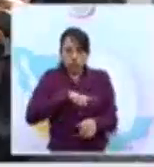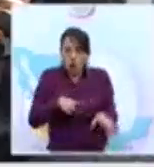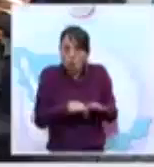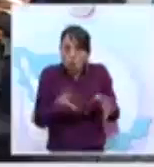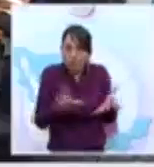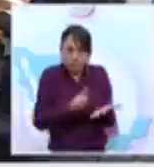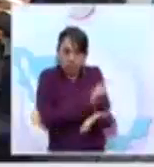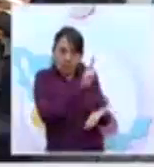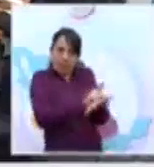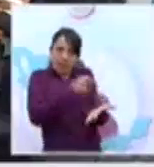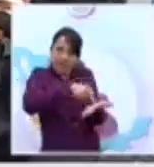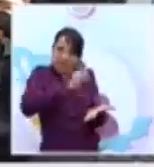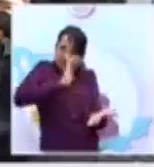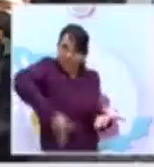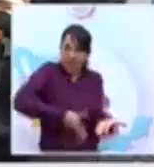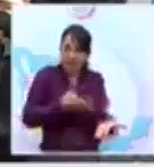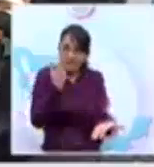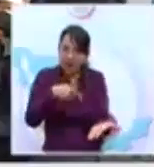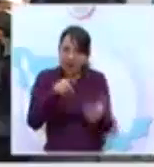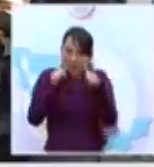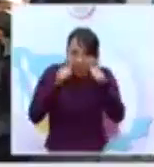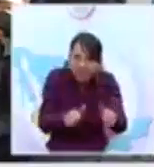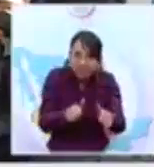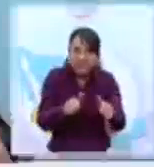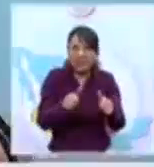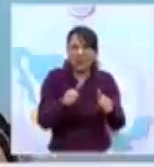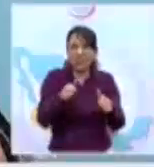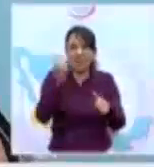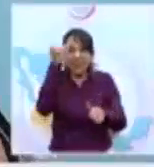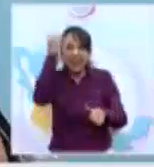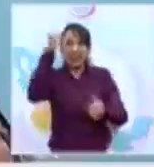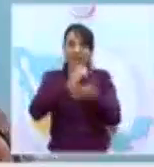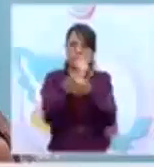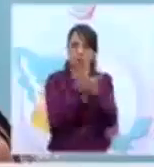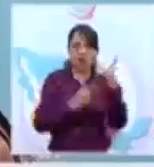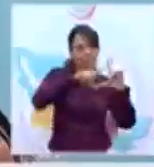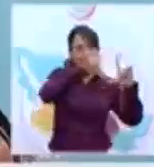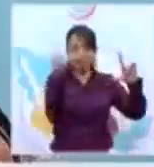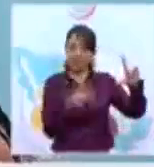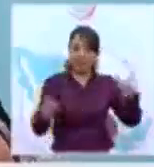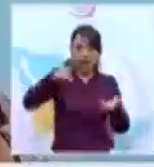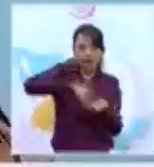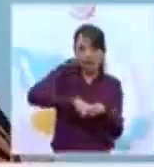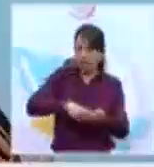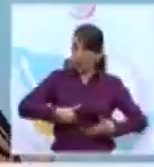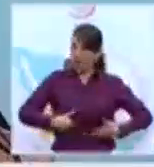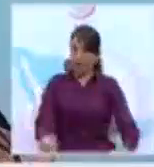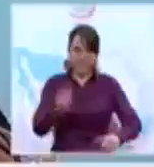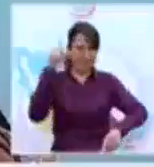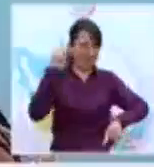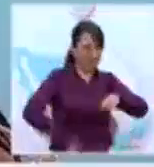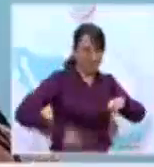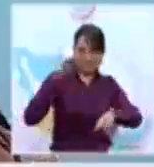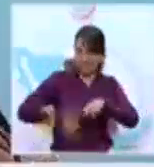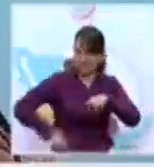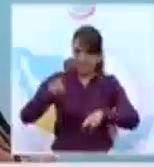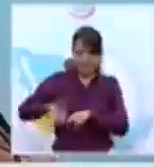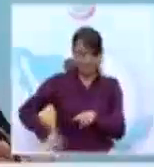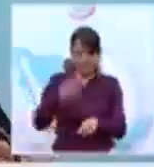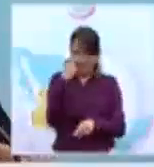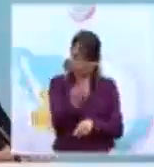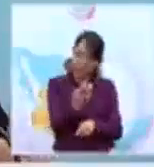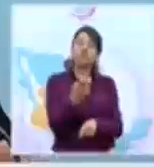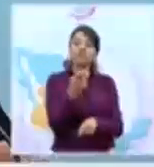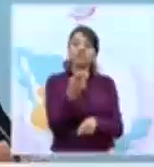definidas en el programa México sin Hambre o en la estrategia sin hambre del gobierno federal se ve su efectividad en campo y